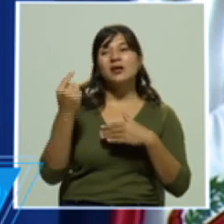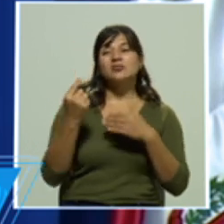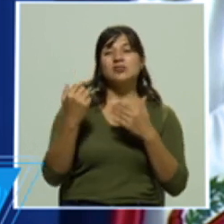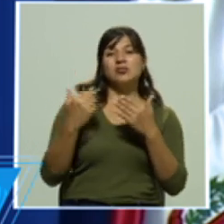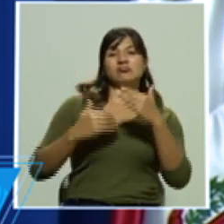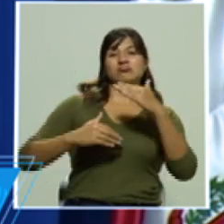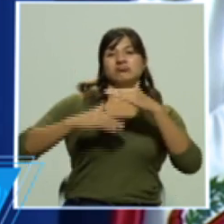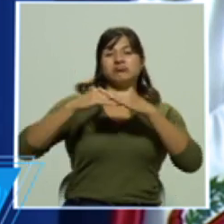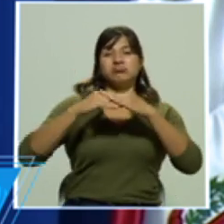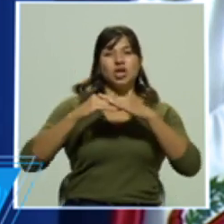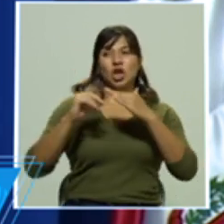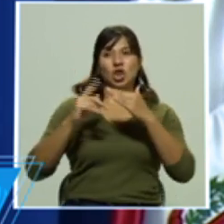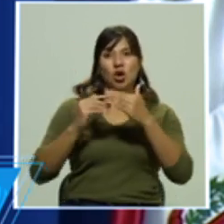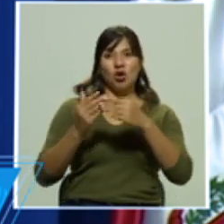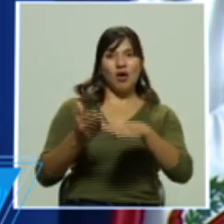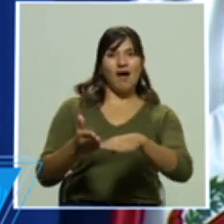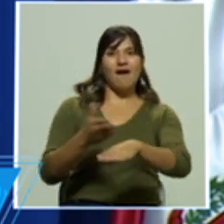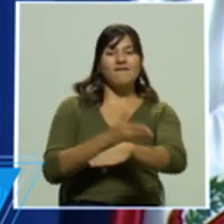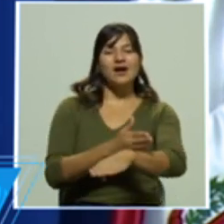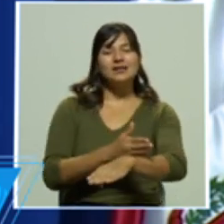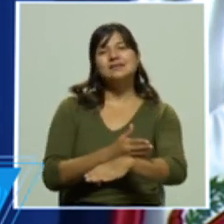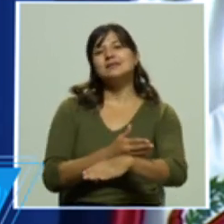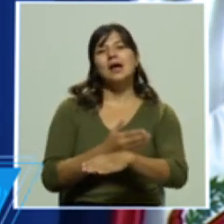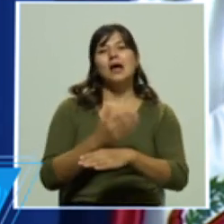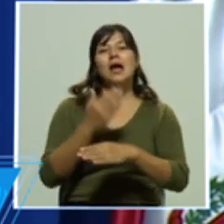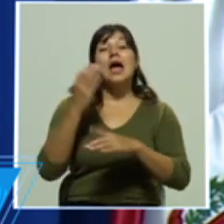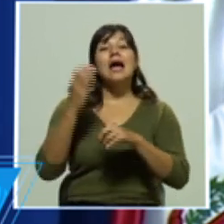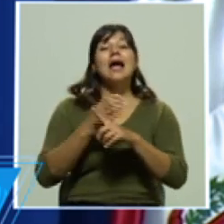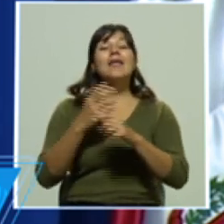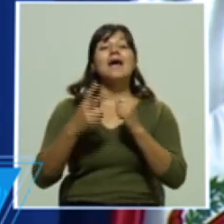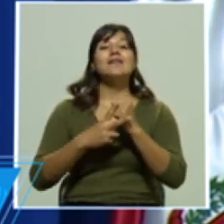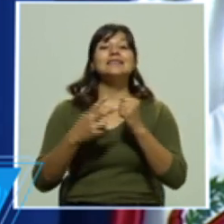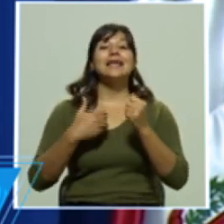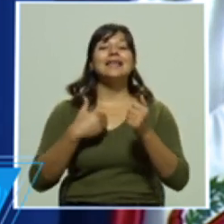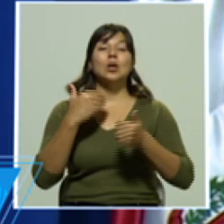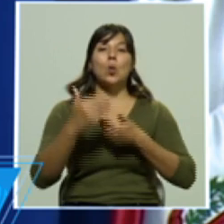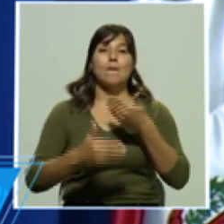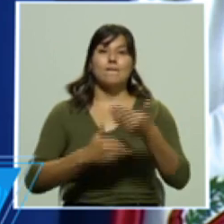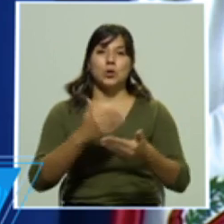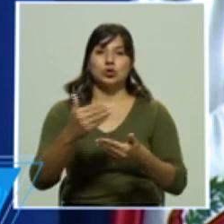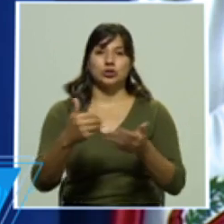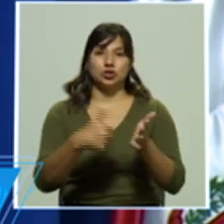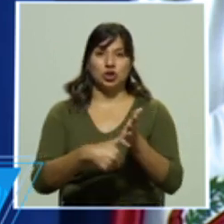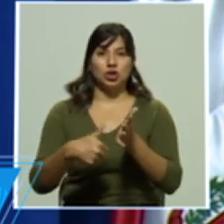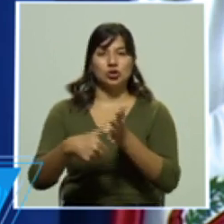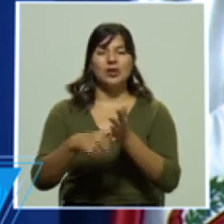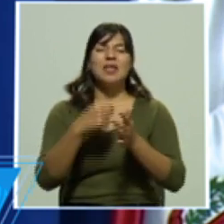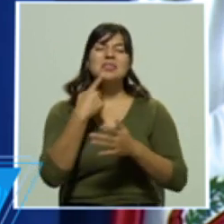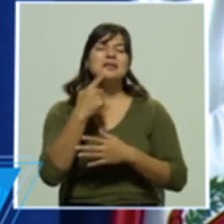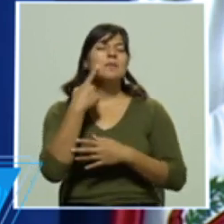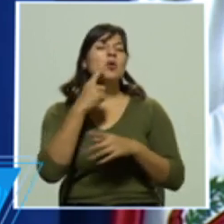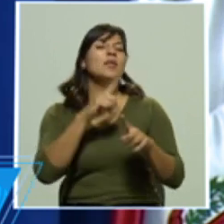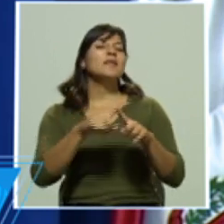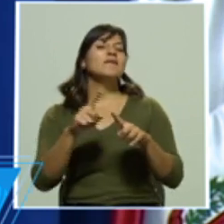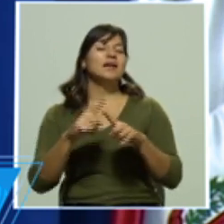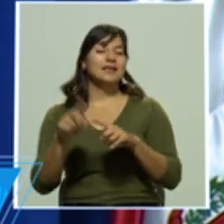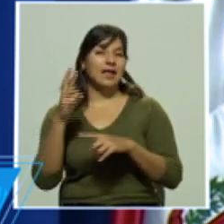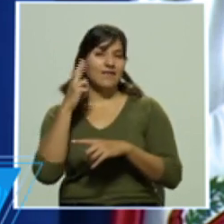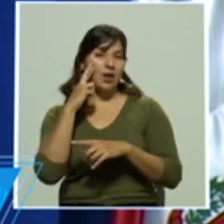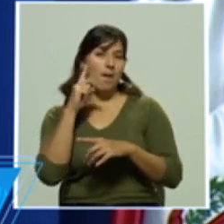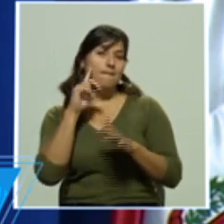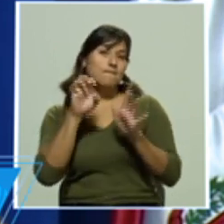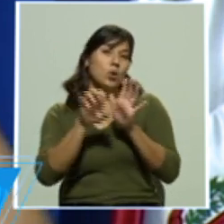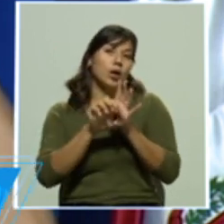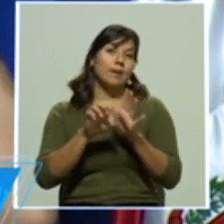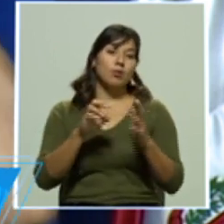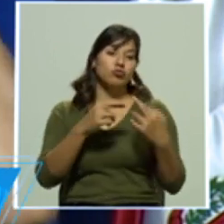puestos, pese a que han trabajado desde la base, cada vez que hay un proceso electoral, la expresidenta comentó que son varios factores que inciden, como las